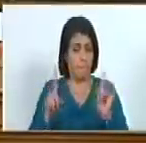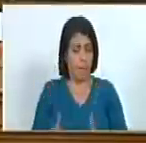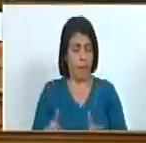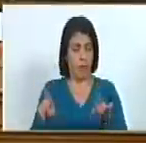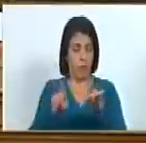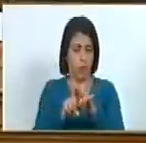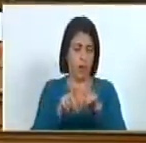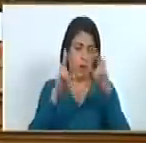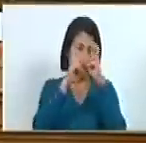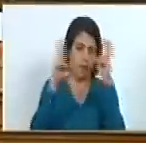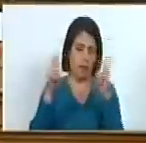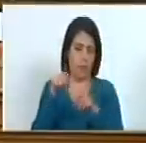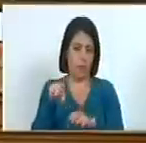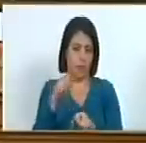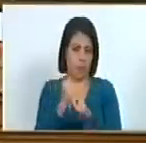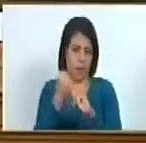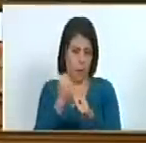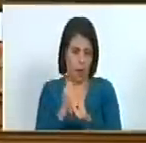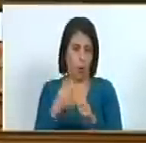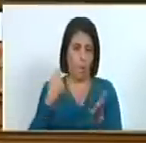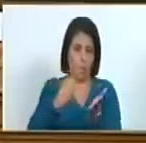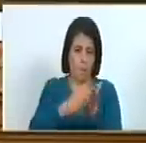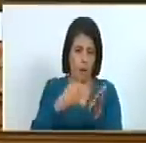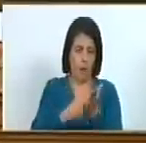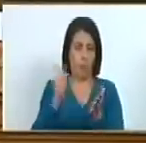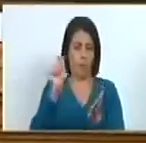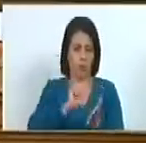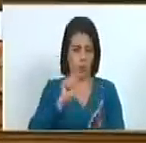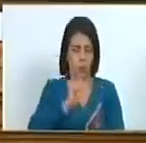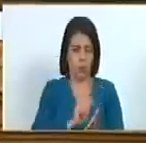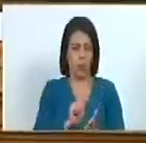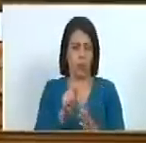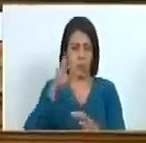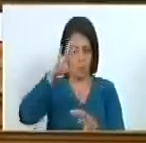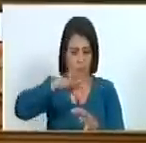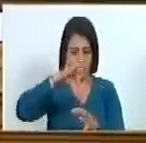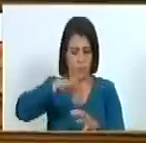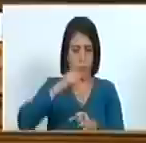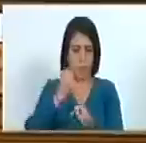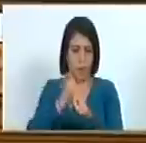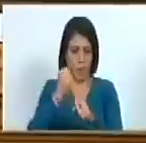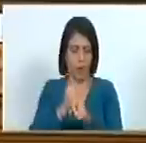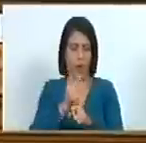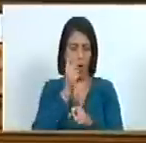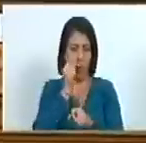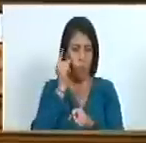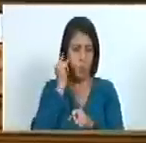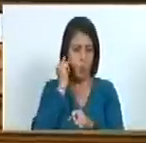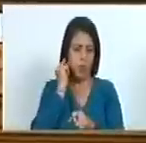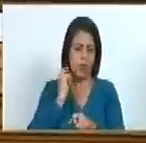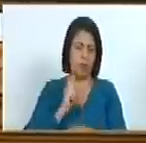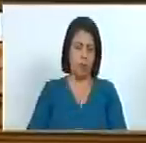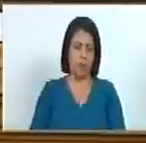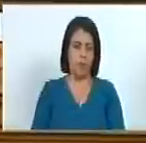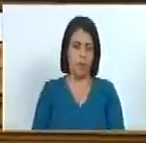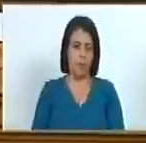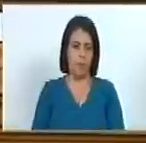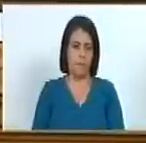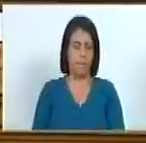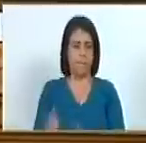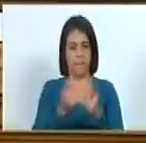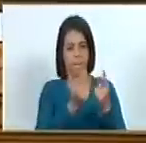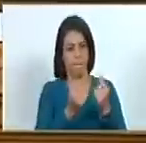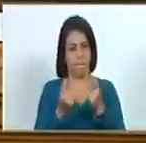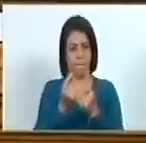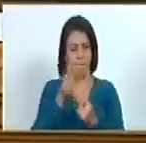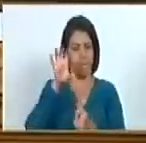como es el tema del salario de las trabajadoras y los trabajadores, del ingreso de las trabajadoras y los trabajadores, de la economía